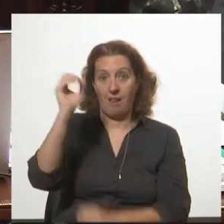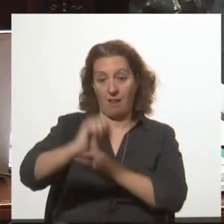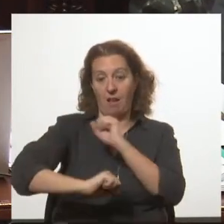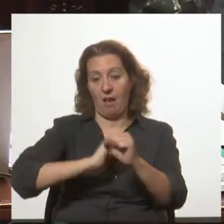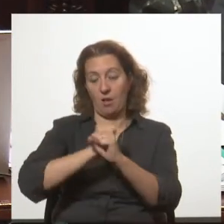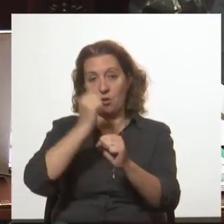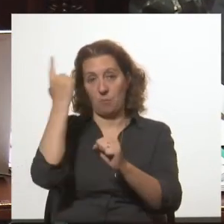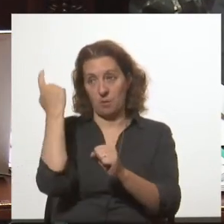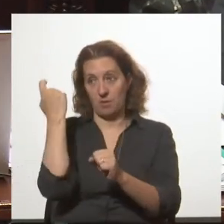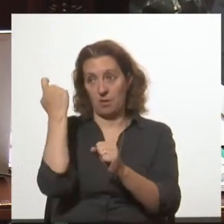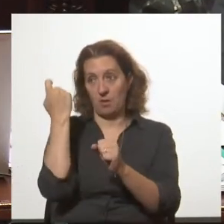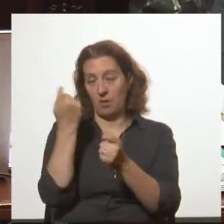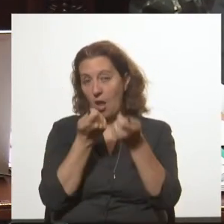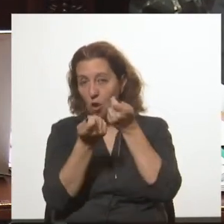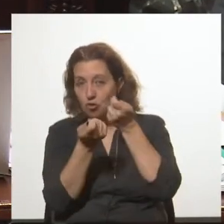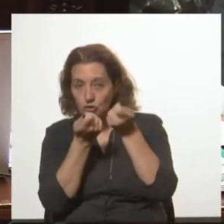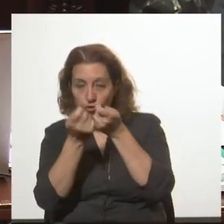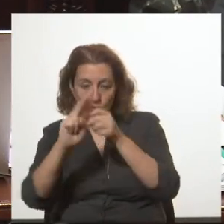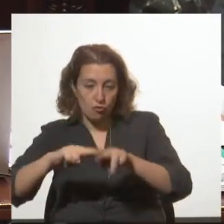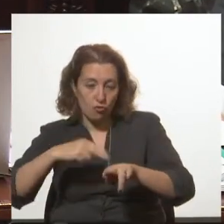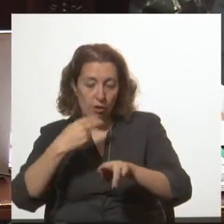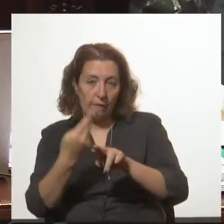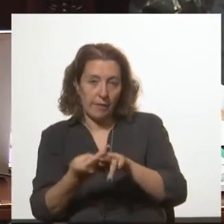renegoció los términos